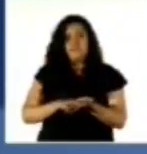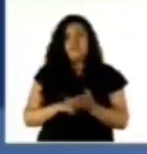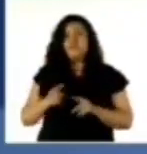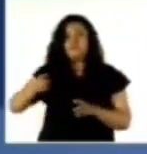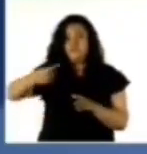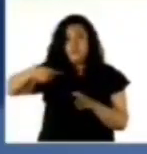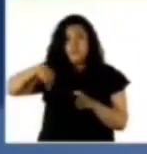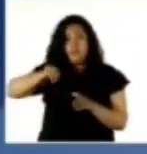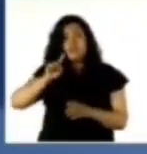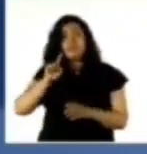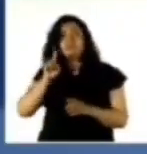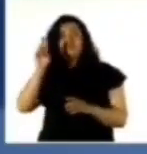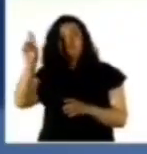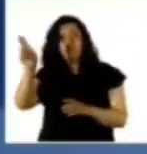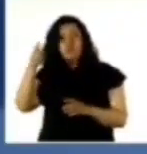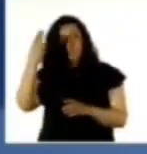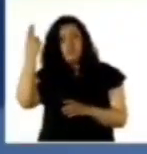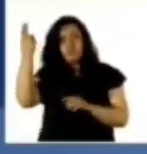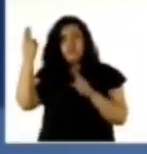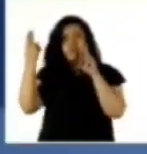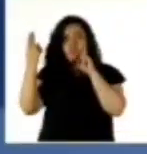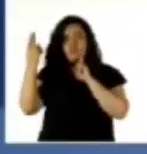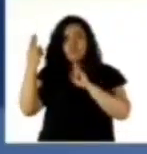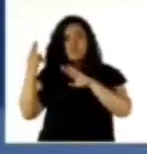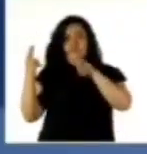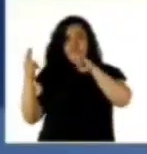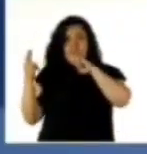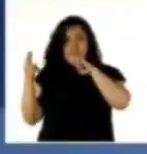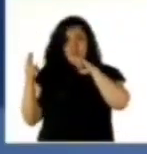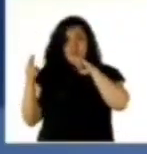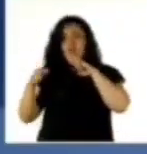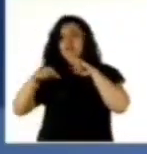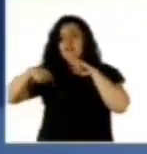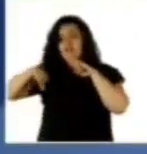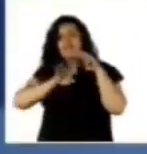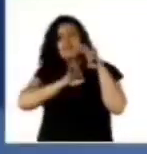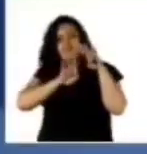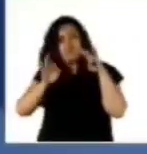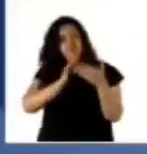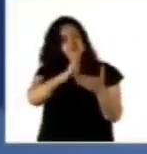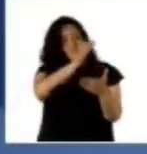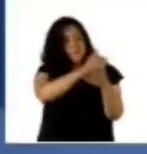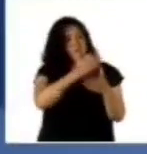ahora de un horario que les permite estar mayor tiempo con sus hijos.